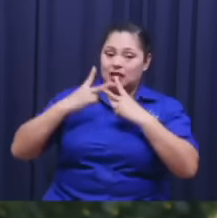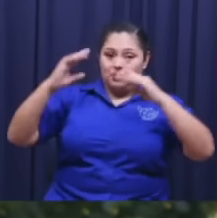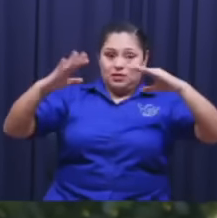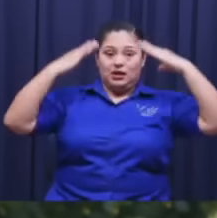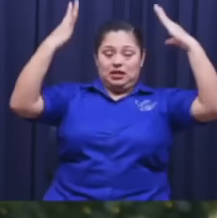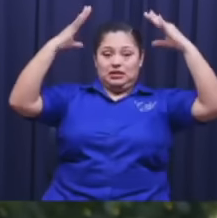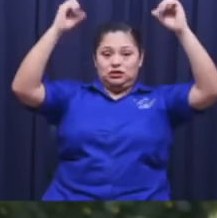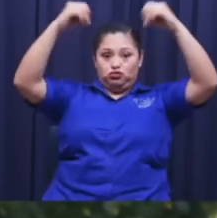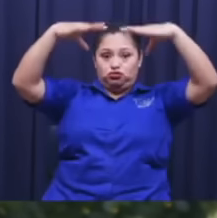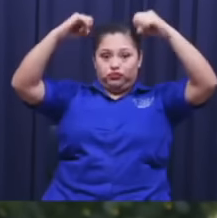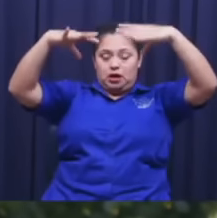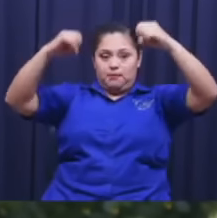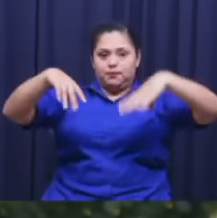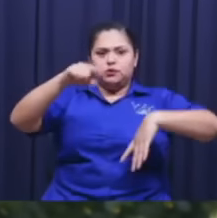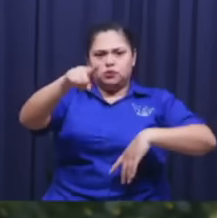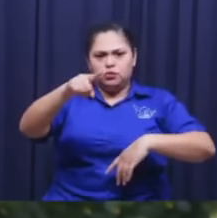subir.